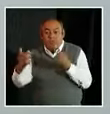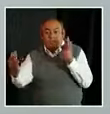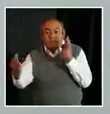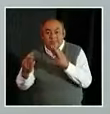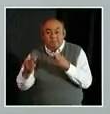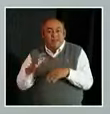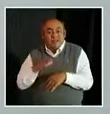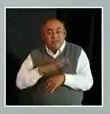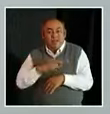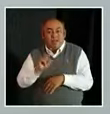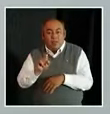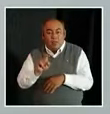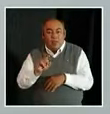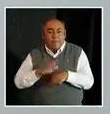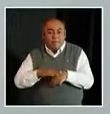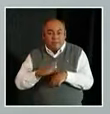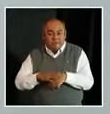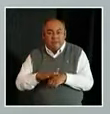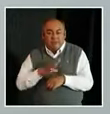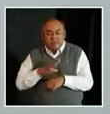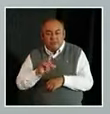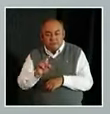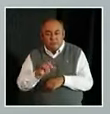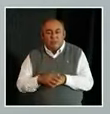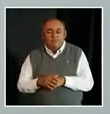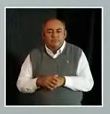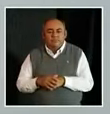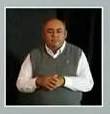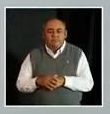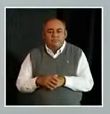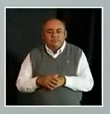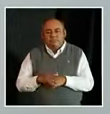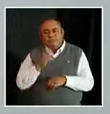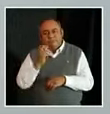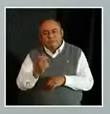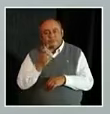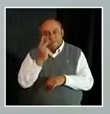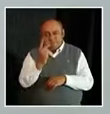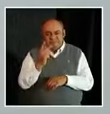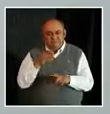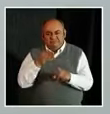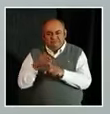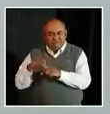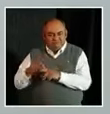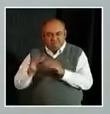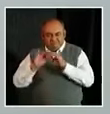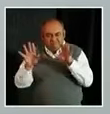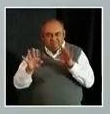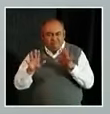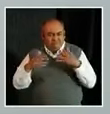que ahí es donde ahí está la infiltración. Esos son 2 elementos de carácter geohidrológico.